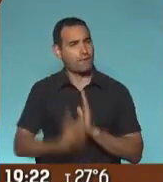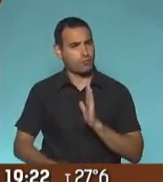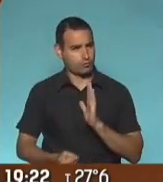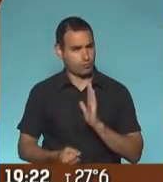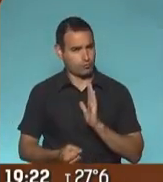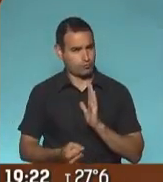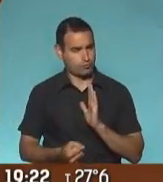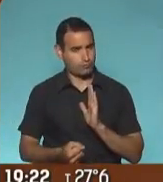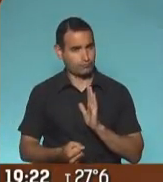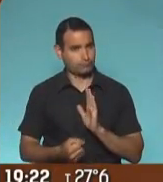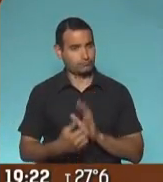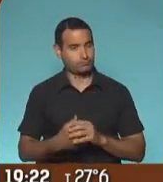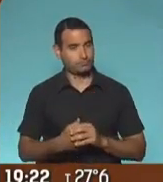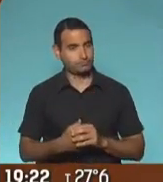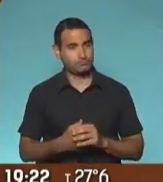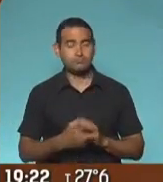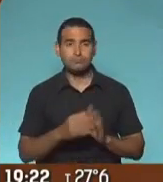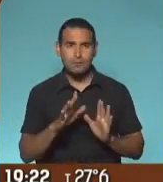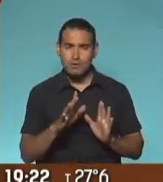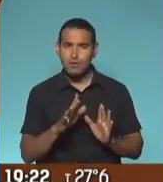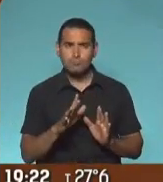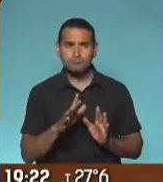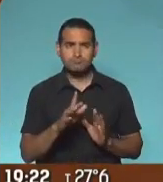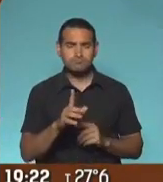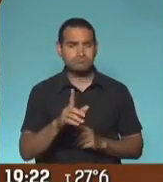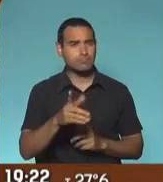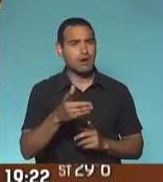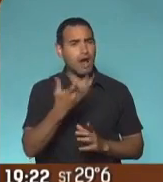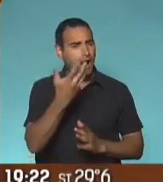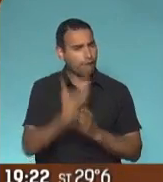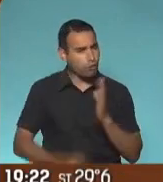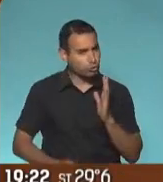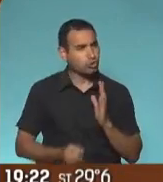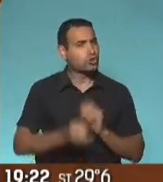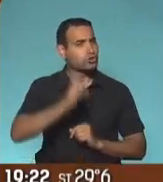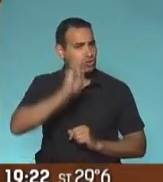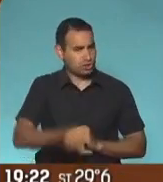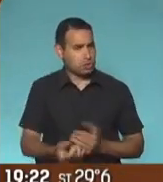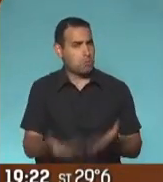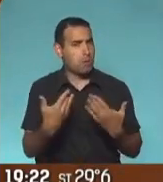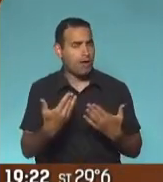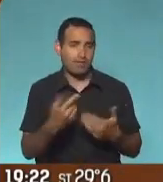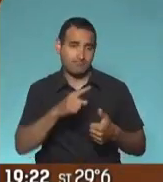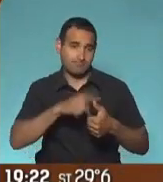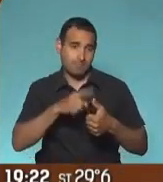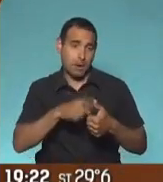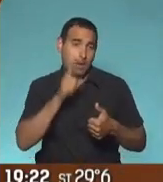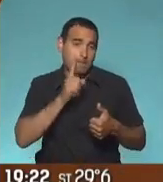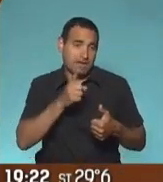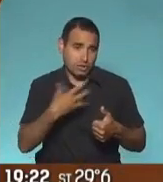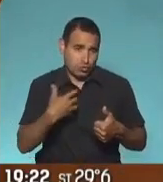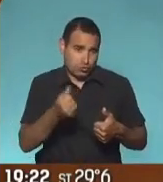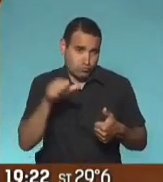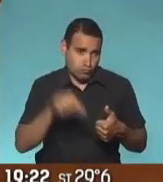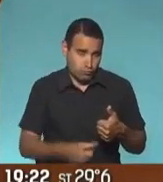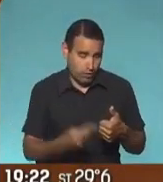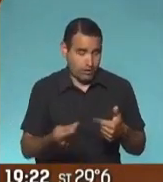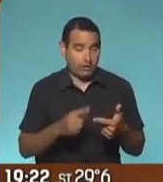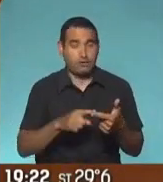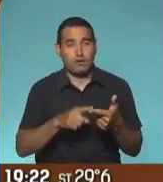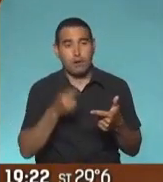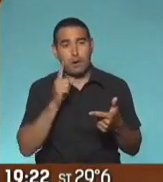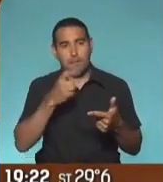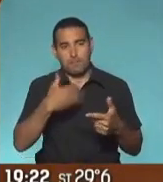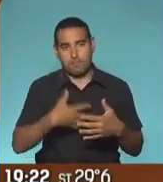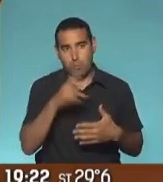embarazo, pero las causales permitidas para interrumpir el embarazo, que es en caso de peligro para la salud, peligro para la vida de la